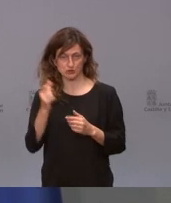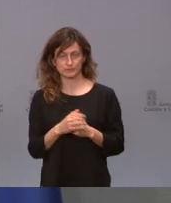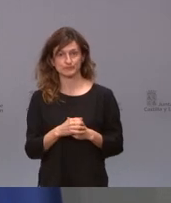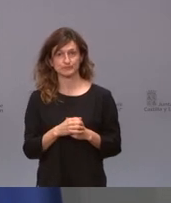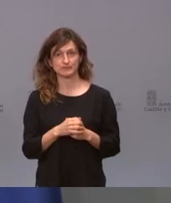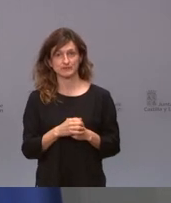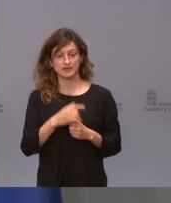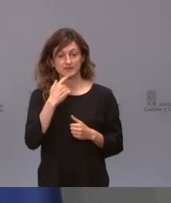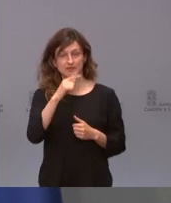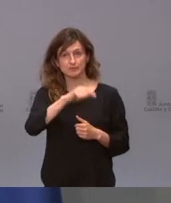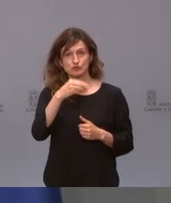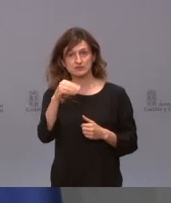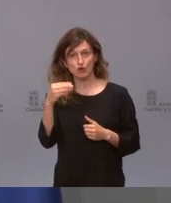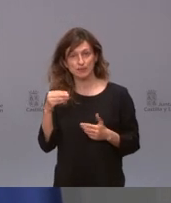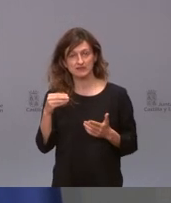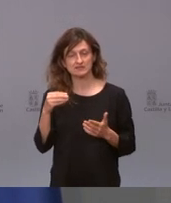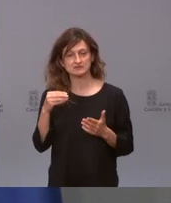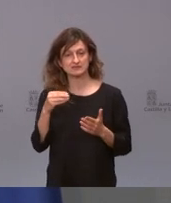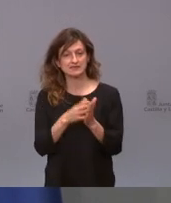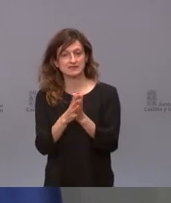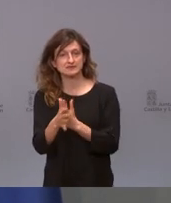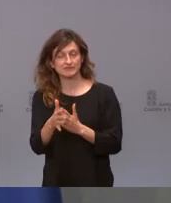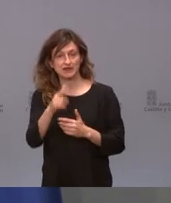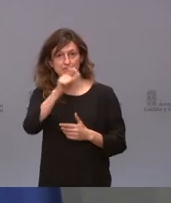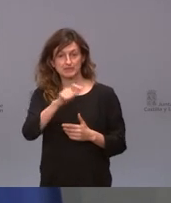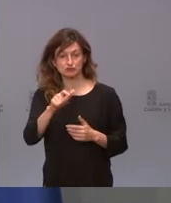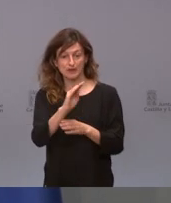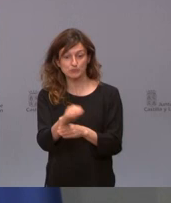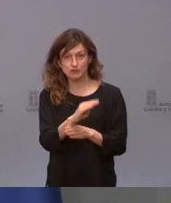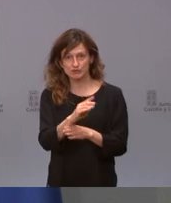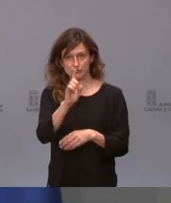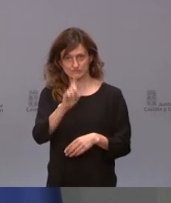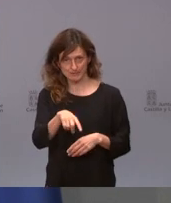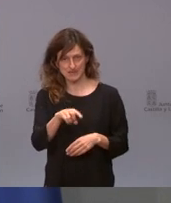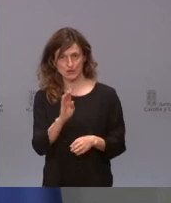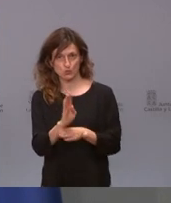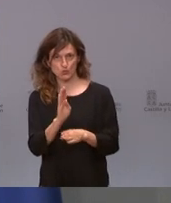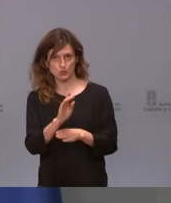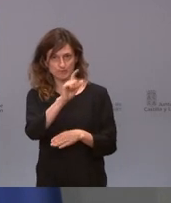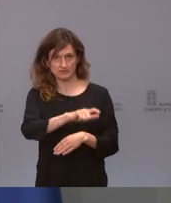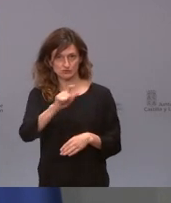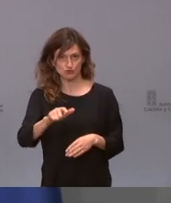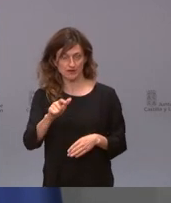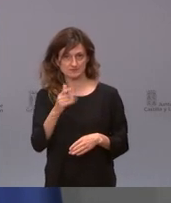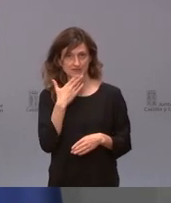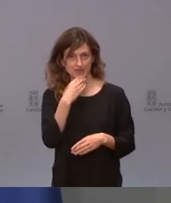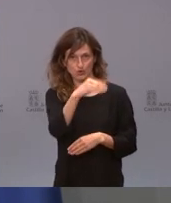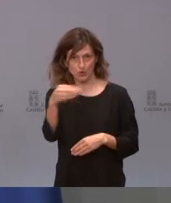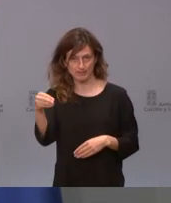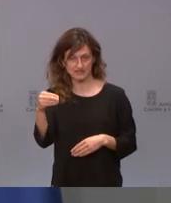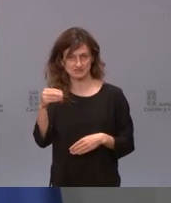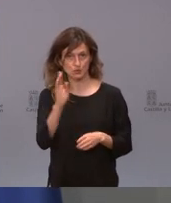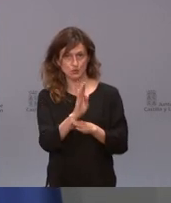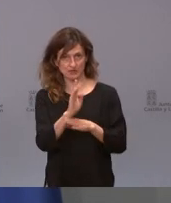de las personas jóvenes es que no tenemos que olvidar que la protección también tiene que que llamar a los jóvenes a